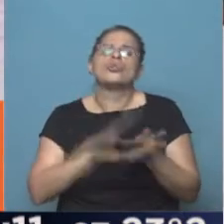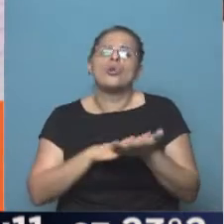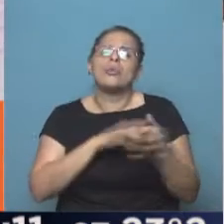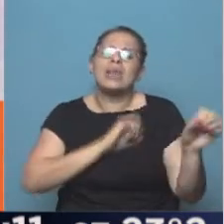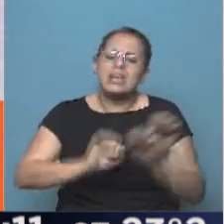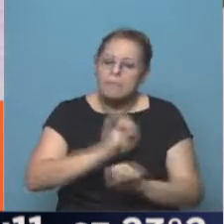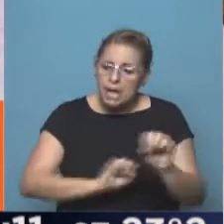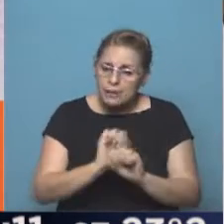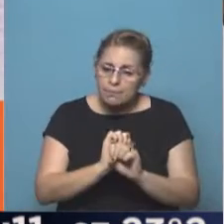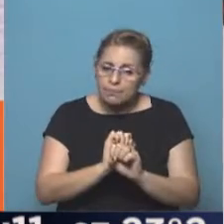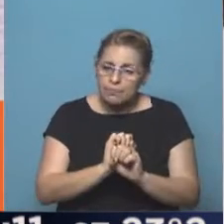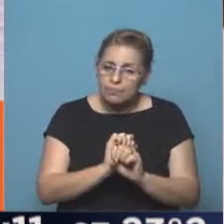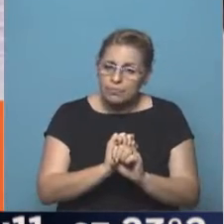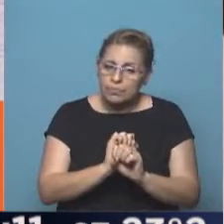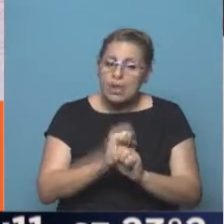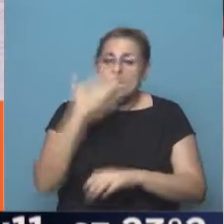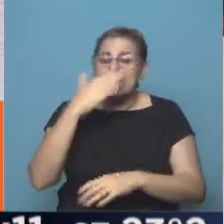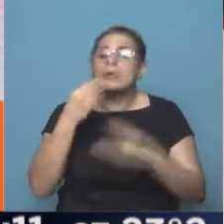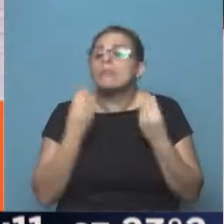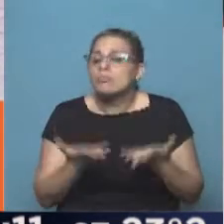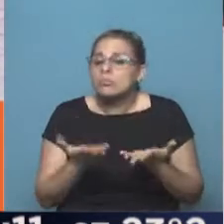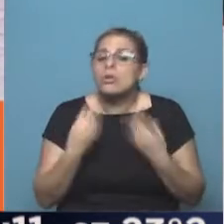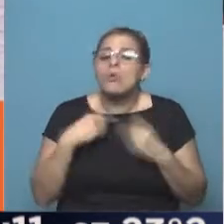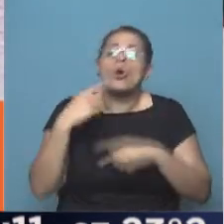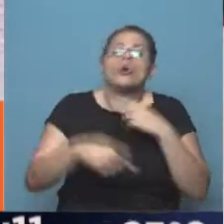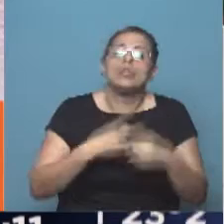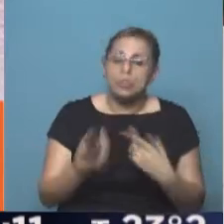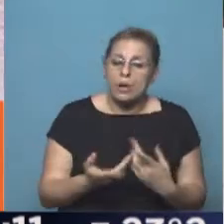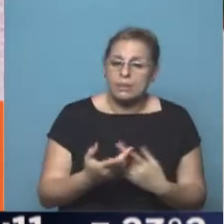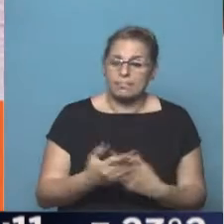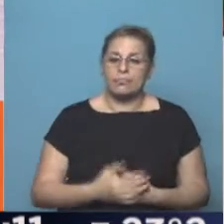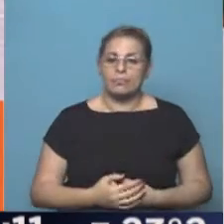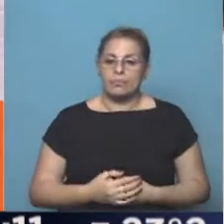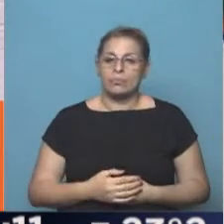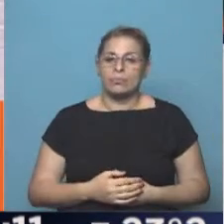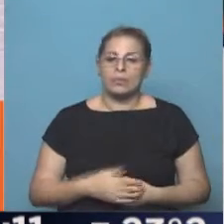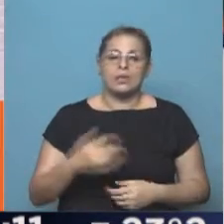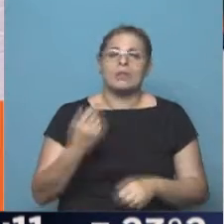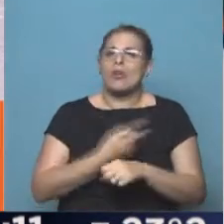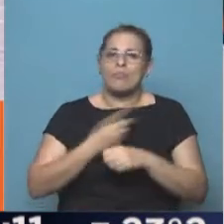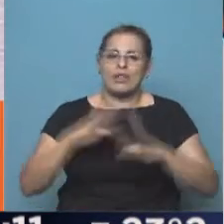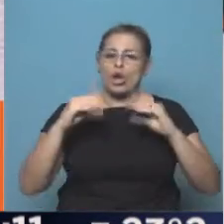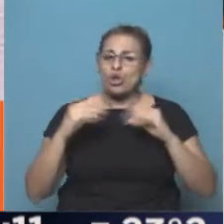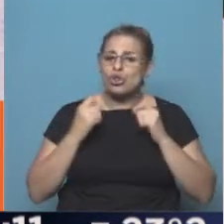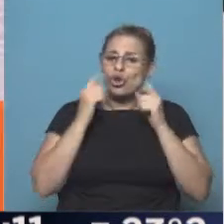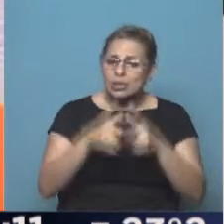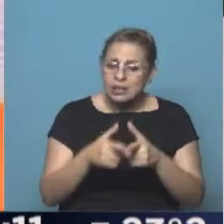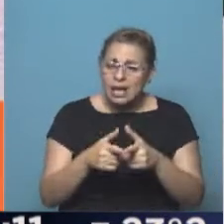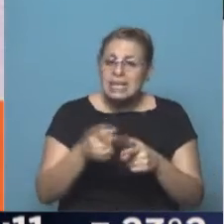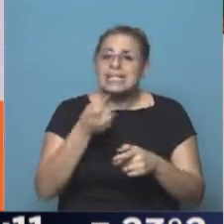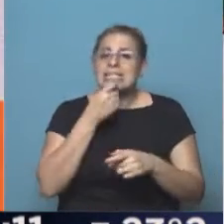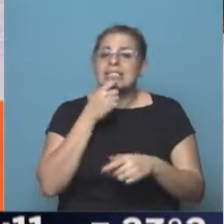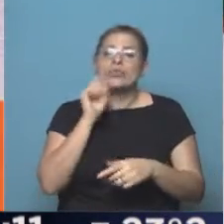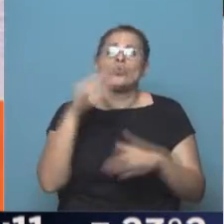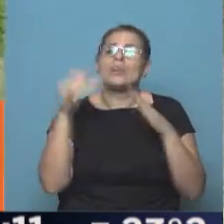limpieza. Y bueno, de ahí después se verá qué es lo que sigue, porque no podemos darle un colchón o conseguirle algo así si la casa